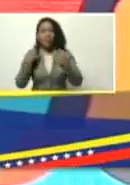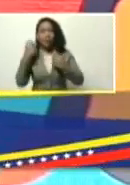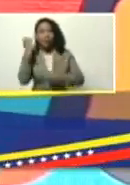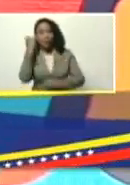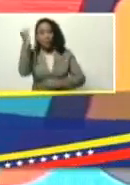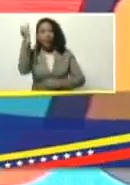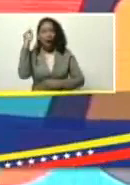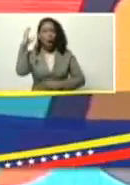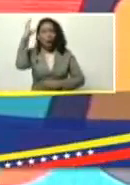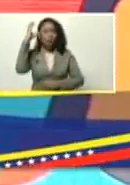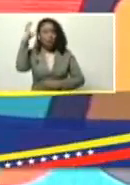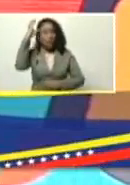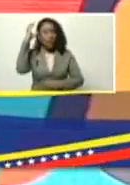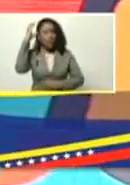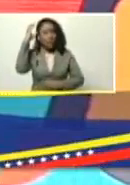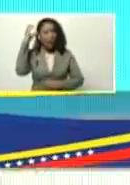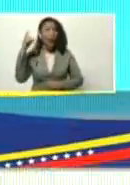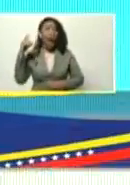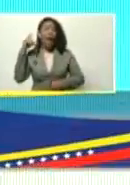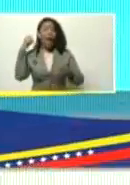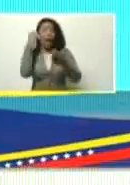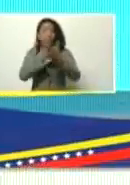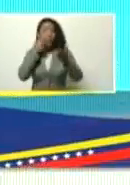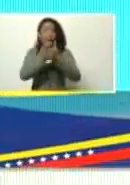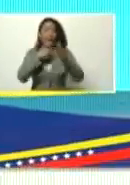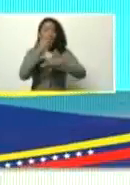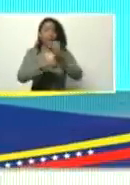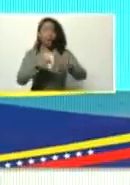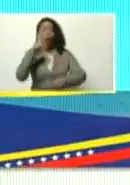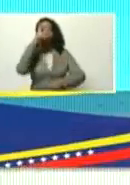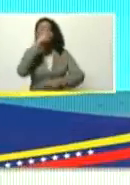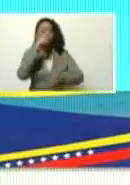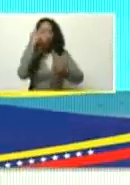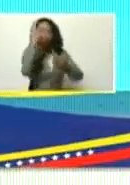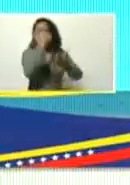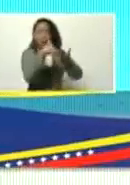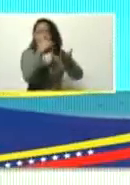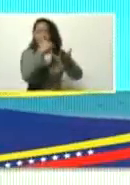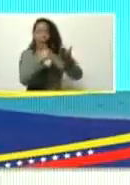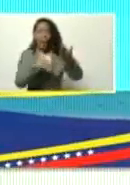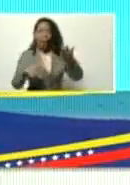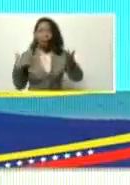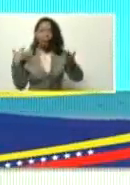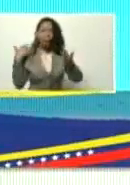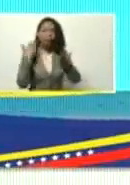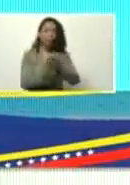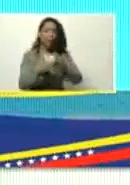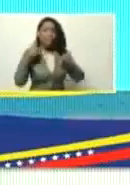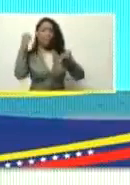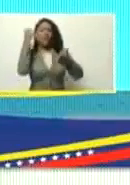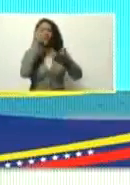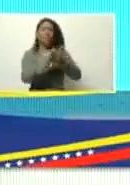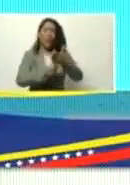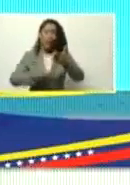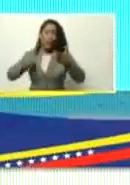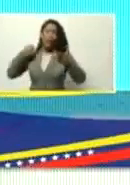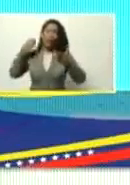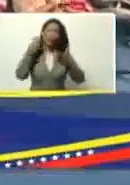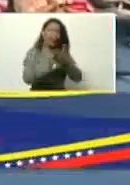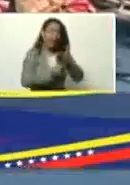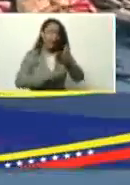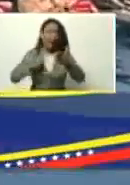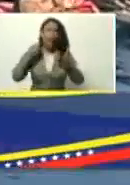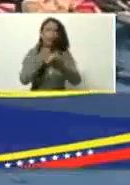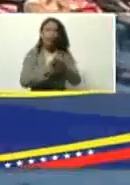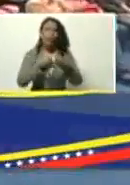de conciencia en las batallas que dimos año tras año, batalla tras batalla,